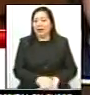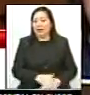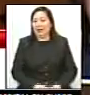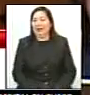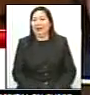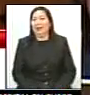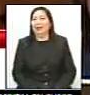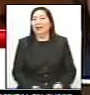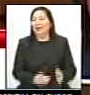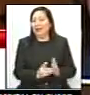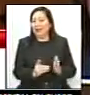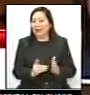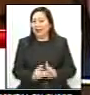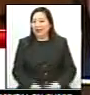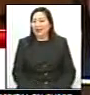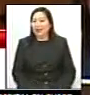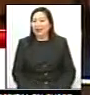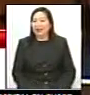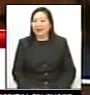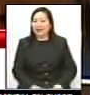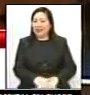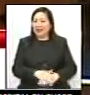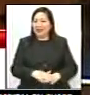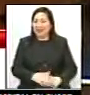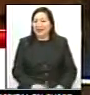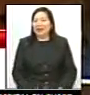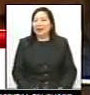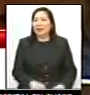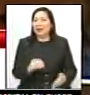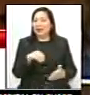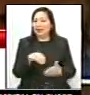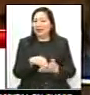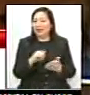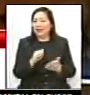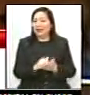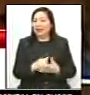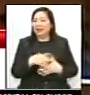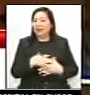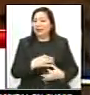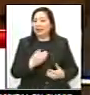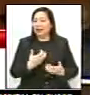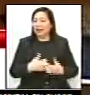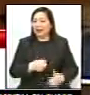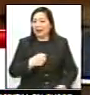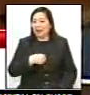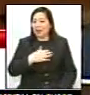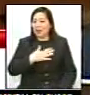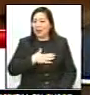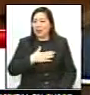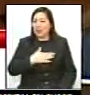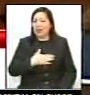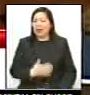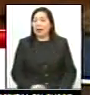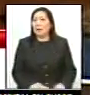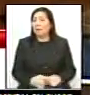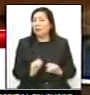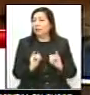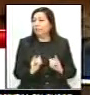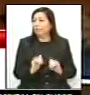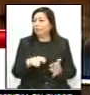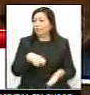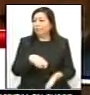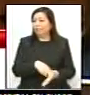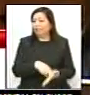Morales el dictamen en minoría? Nos damos cuenta que el Estado se pone al servicio del interés empresarial, presidente. se pone de